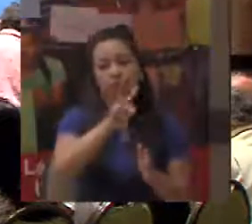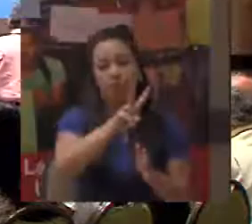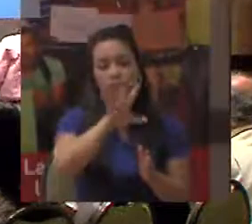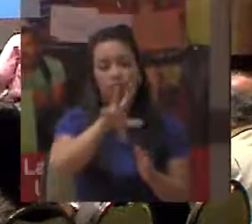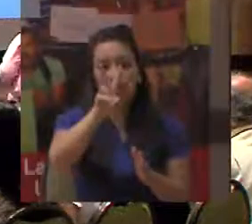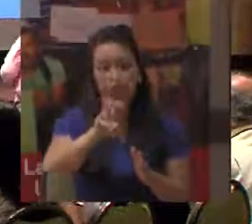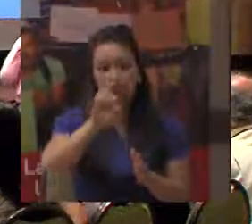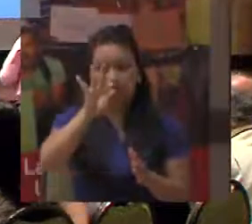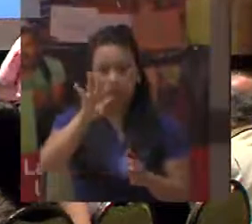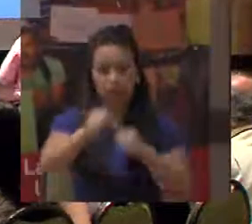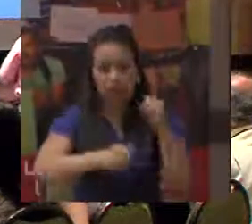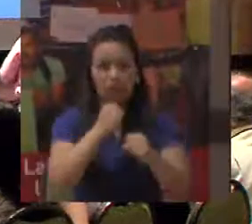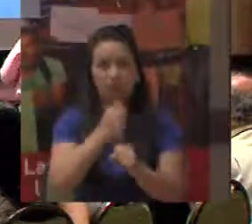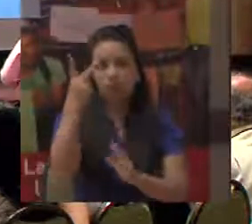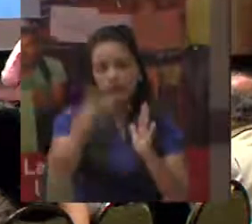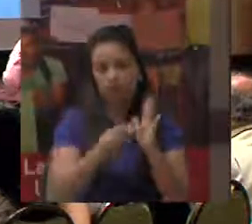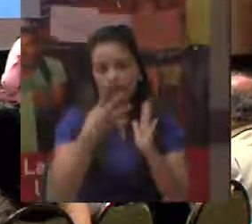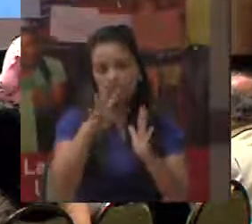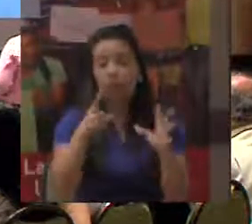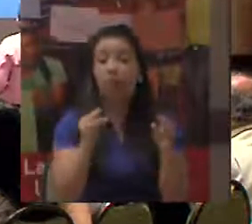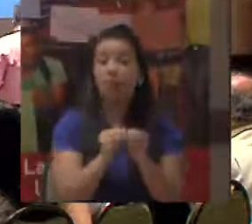2014. Igual se hizo